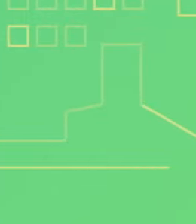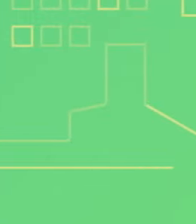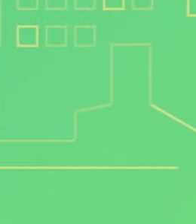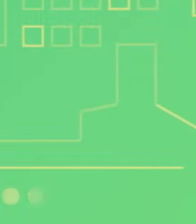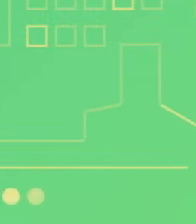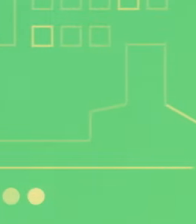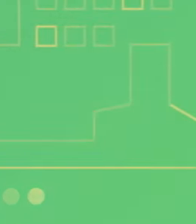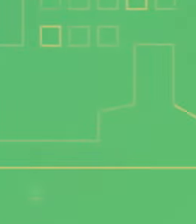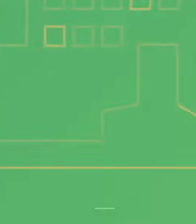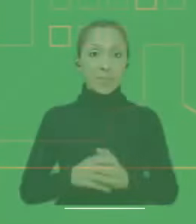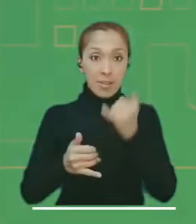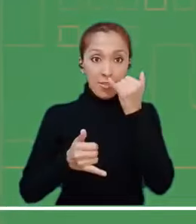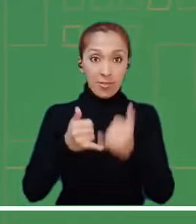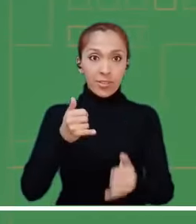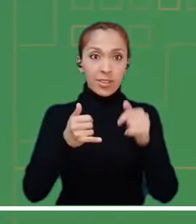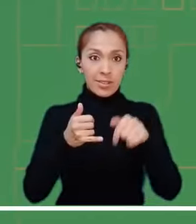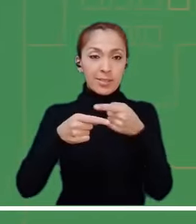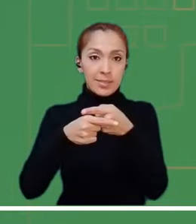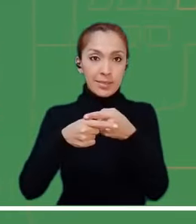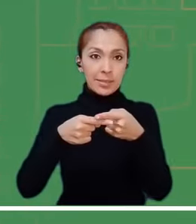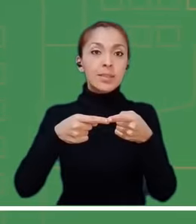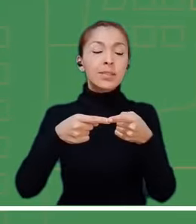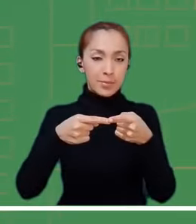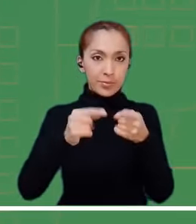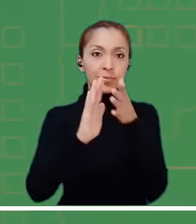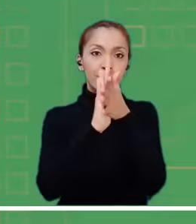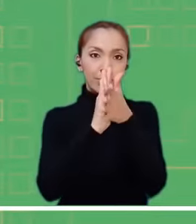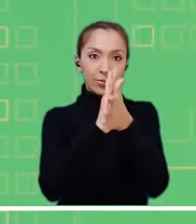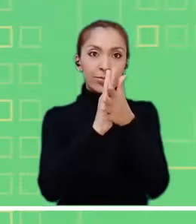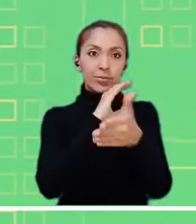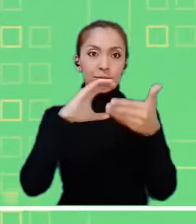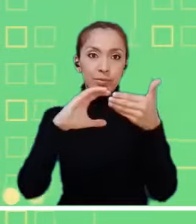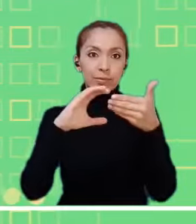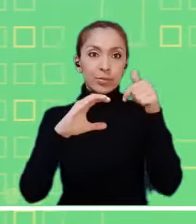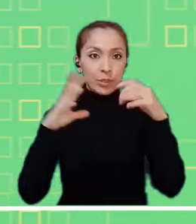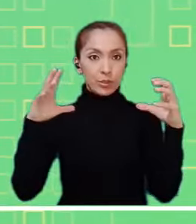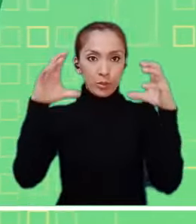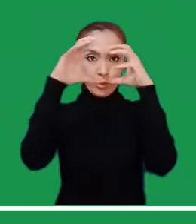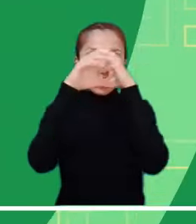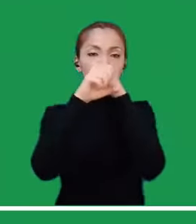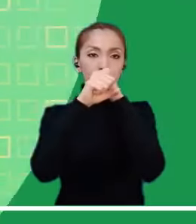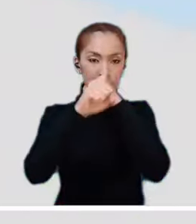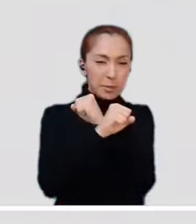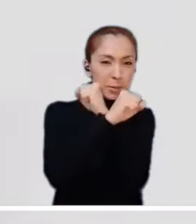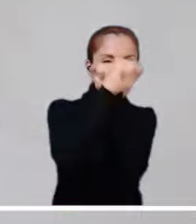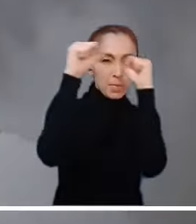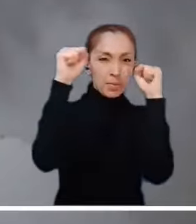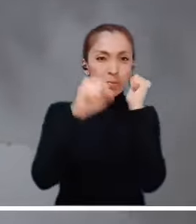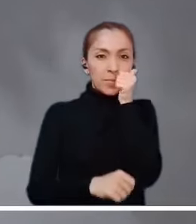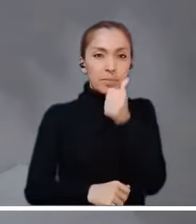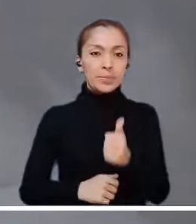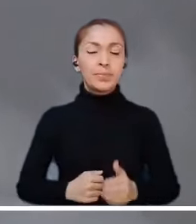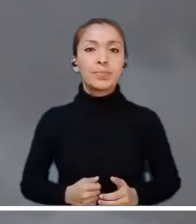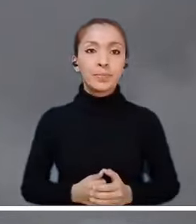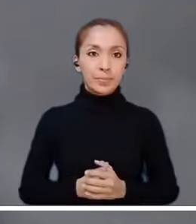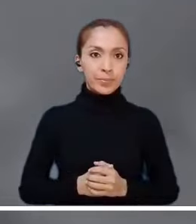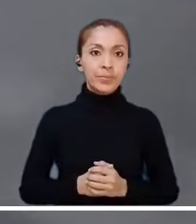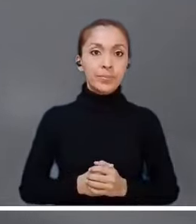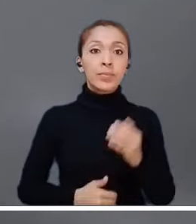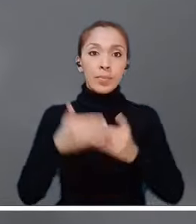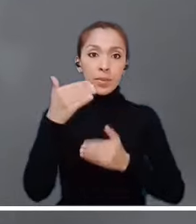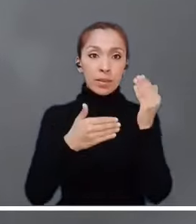Cerramos esta semana con nuestro reporte del tiempo de la noche y la madrugada. Iniciamos nuestro pronóstico por el